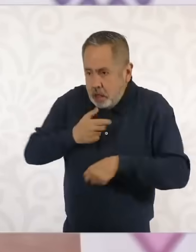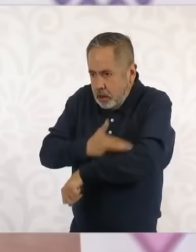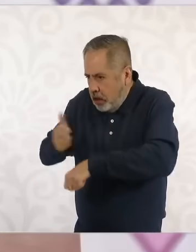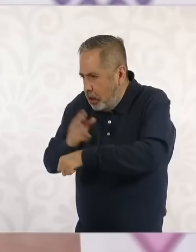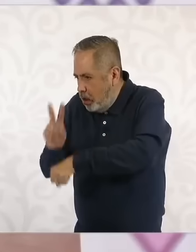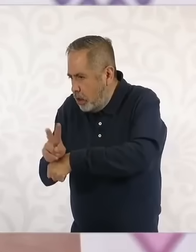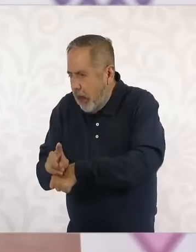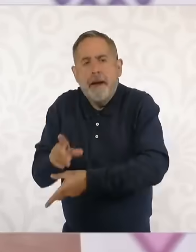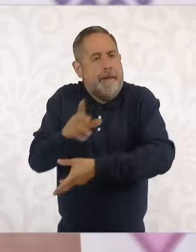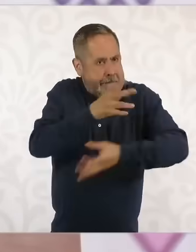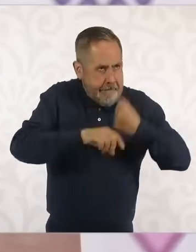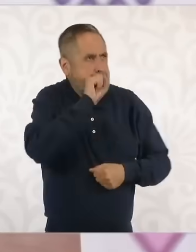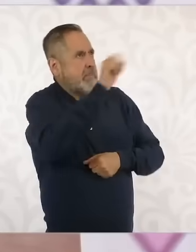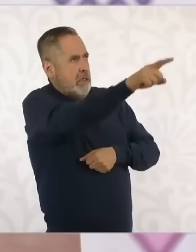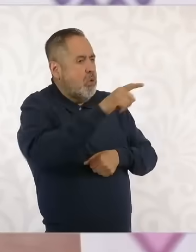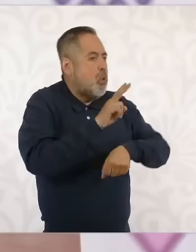colaboramos, hay incluso